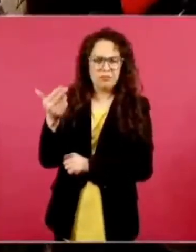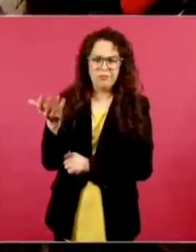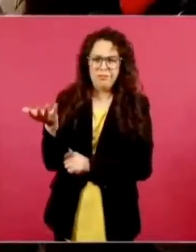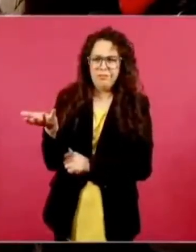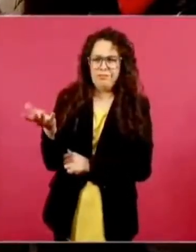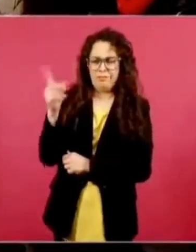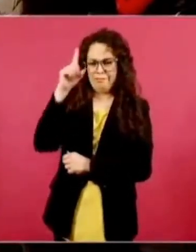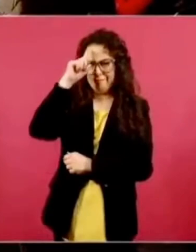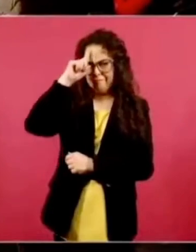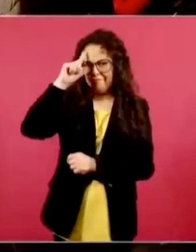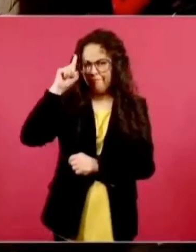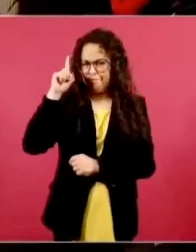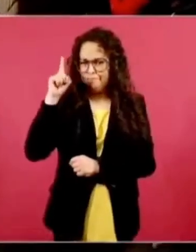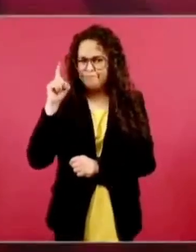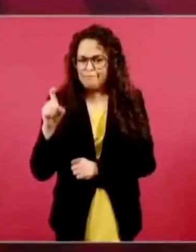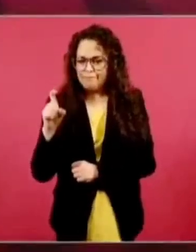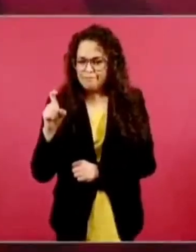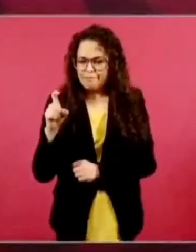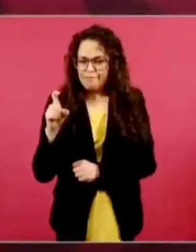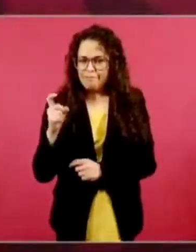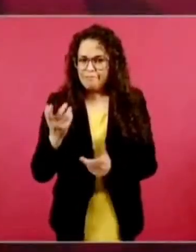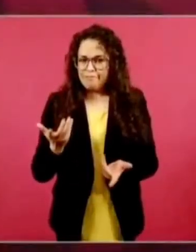bueno, ahora